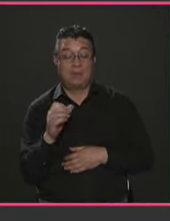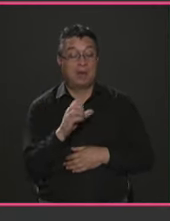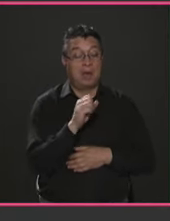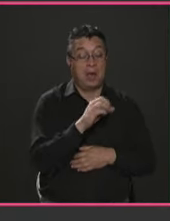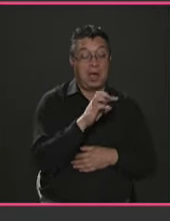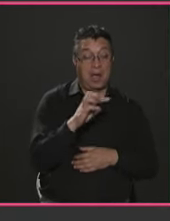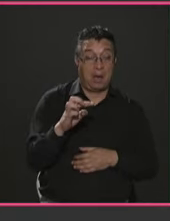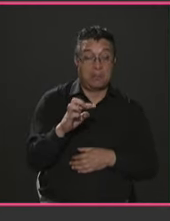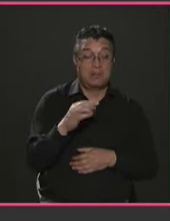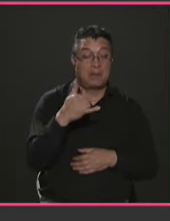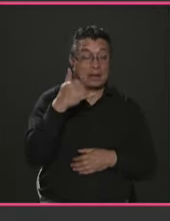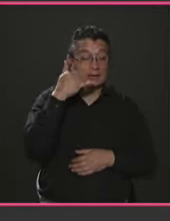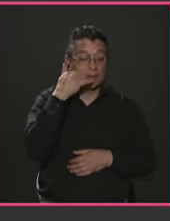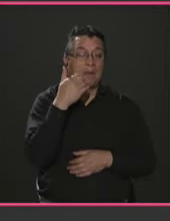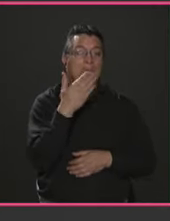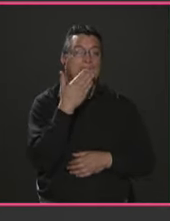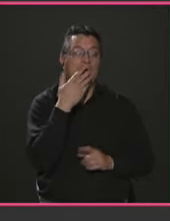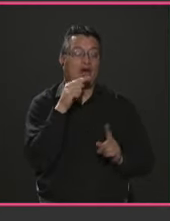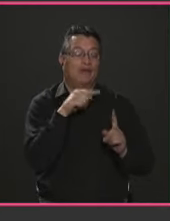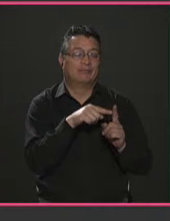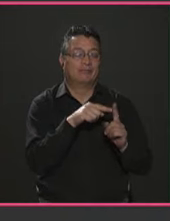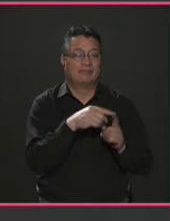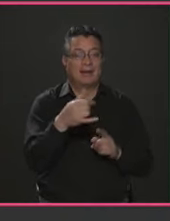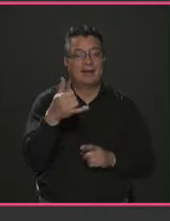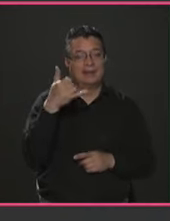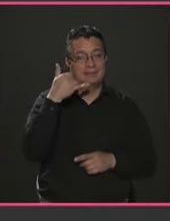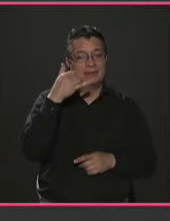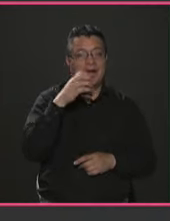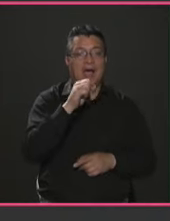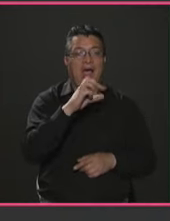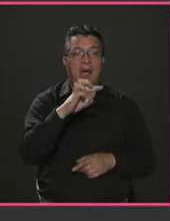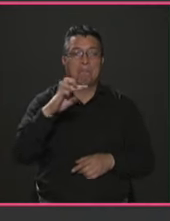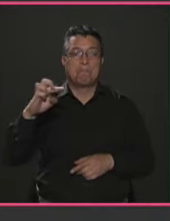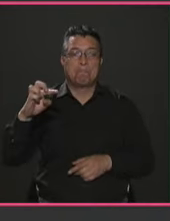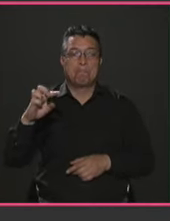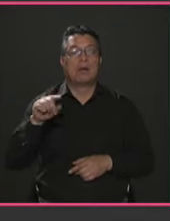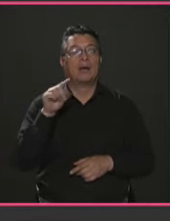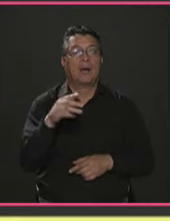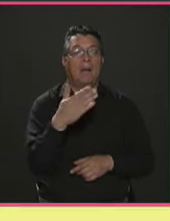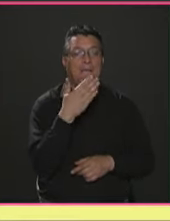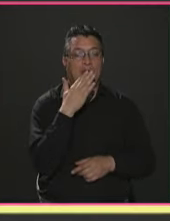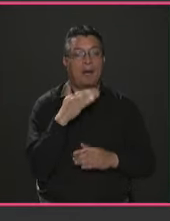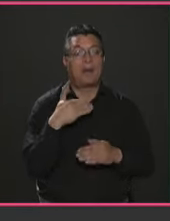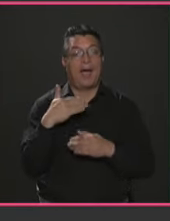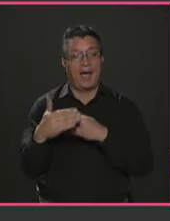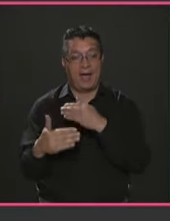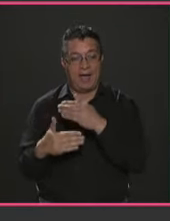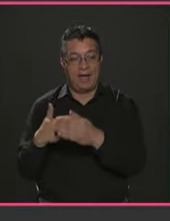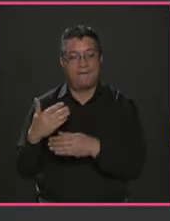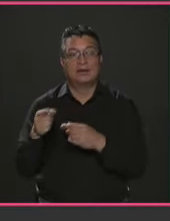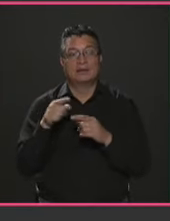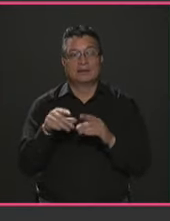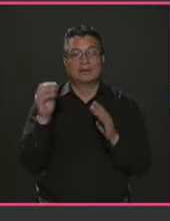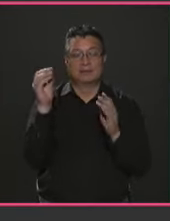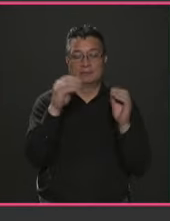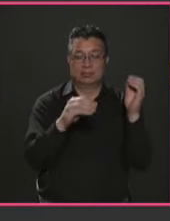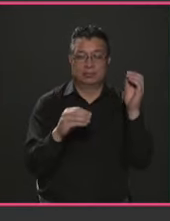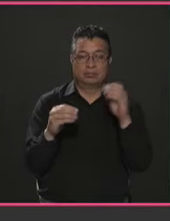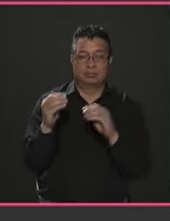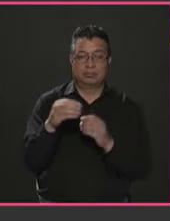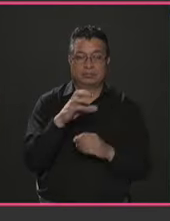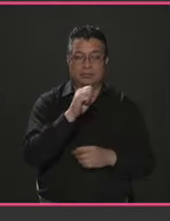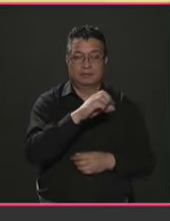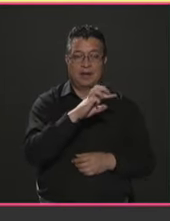aplicación para celulares preferían una aplicación para celulares Así que empezamos a avanzar en hacer esta aplicación